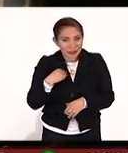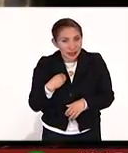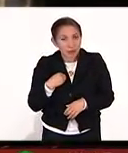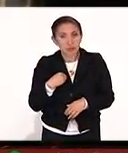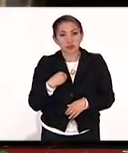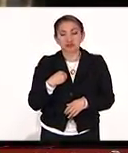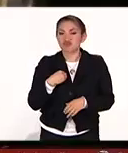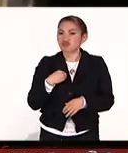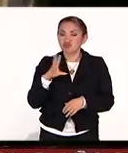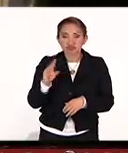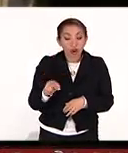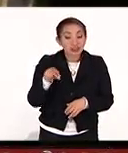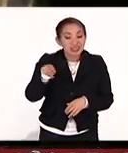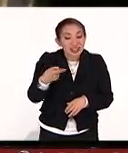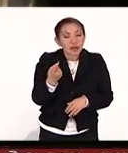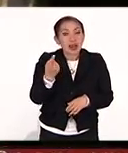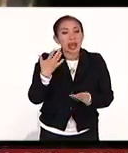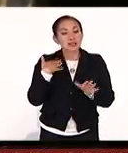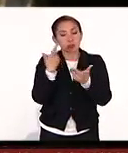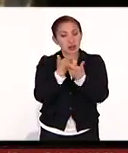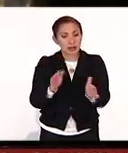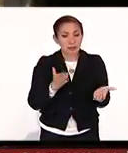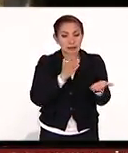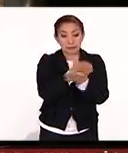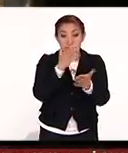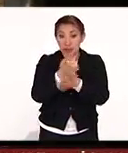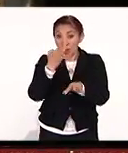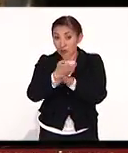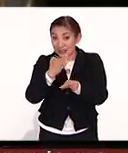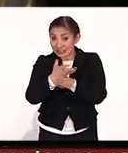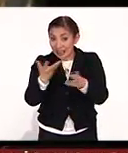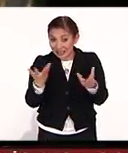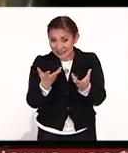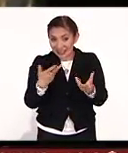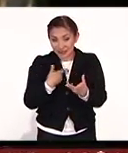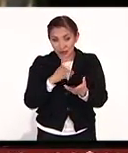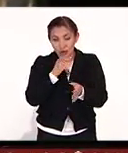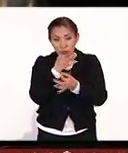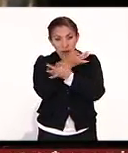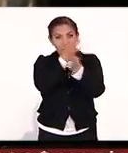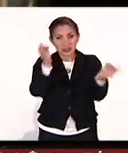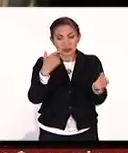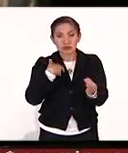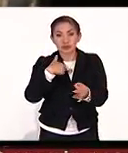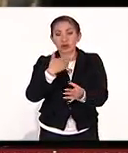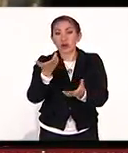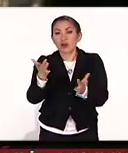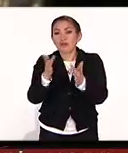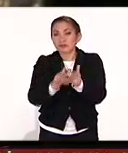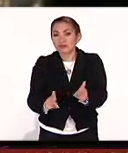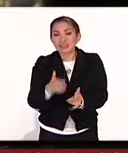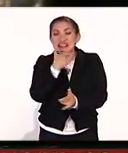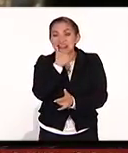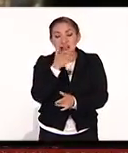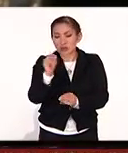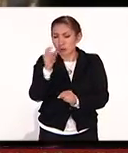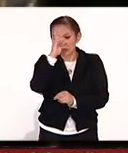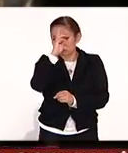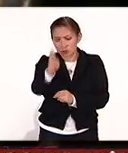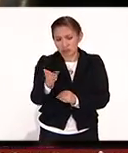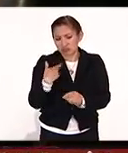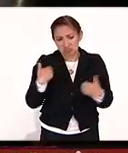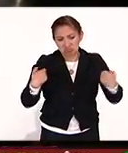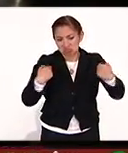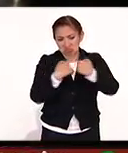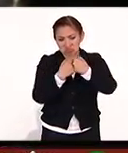Unión Europea, sino la posibilidad de libre tránsito. Hasta el momento que estamos haciendo esta cobertura desde Londres, no hay restricciones en las